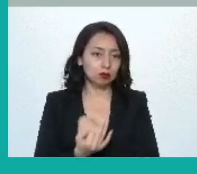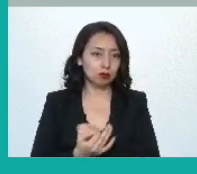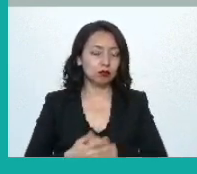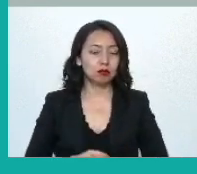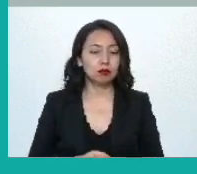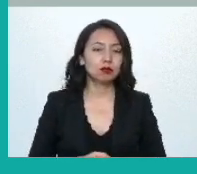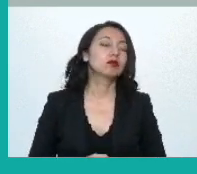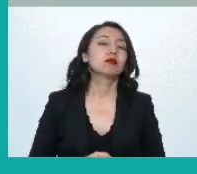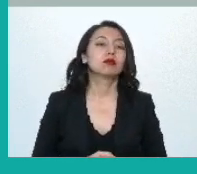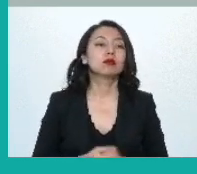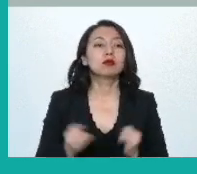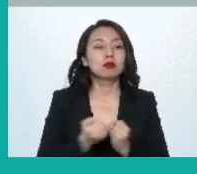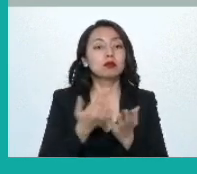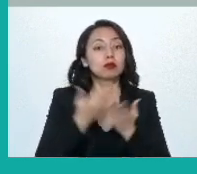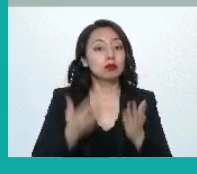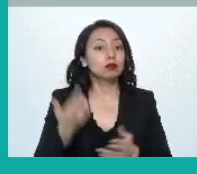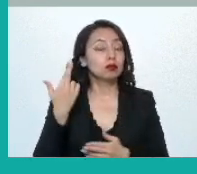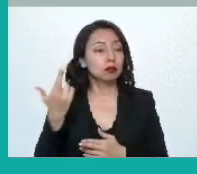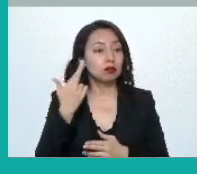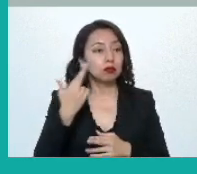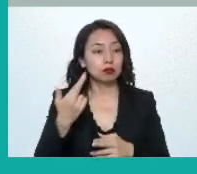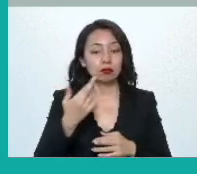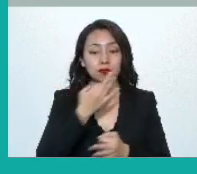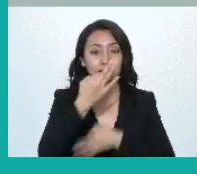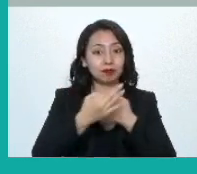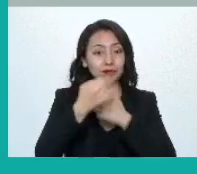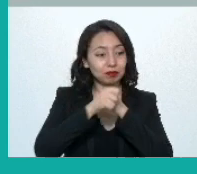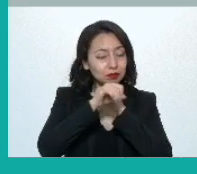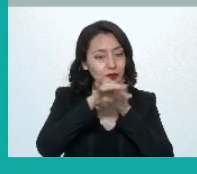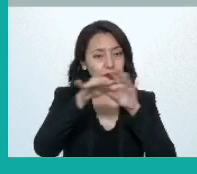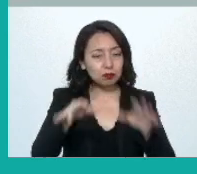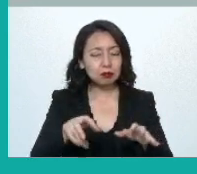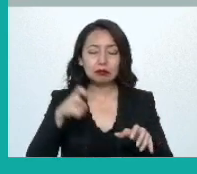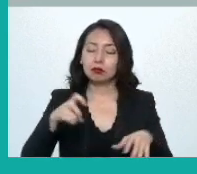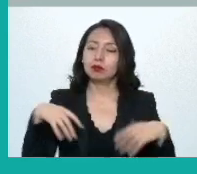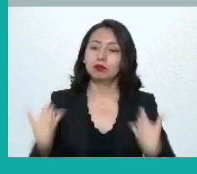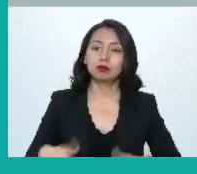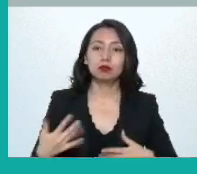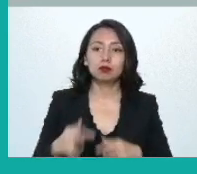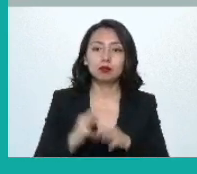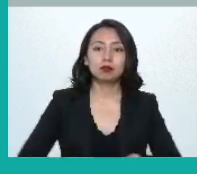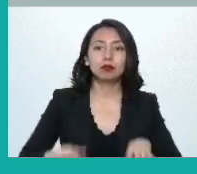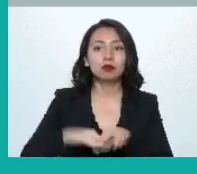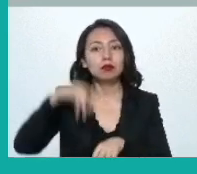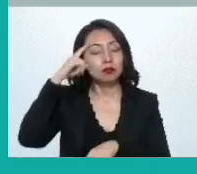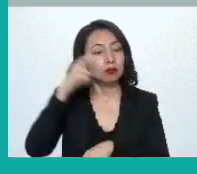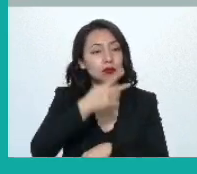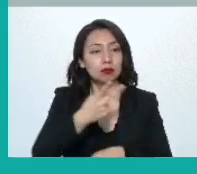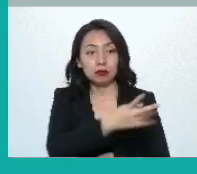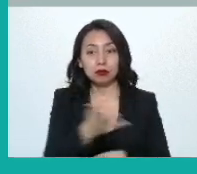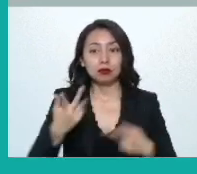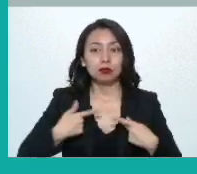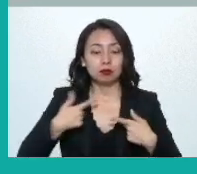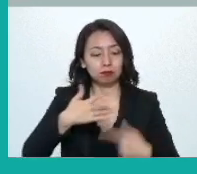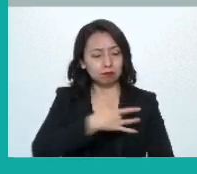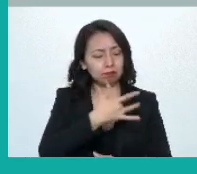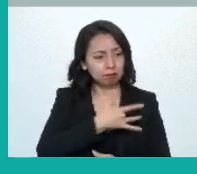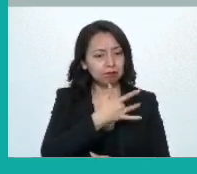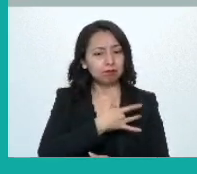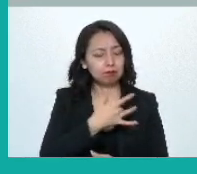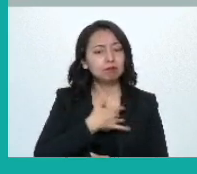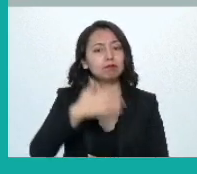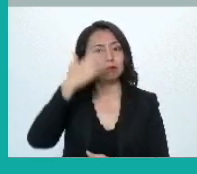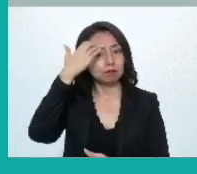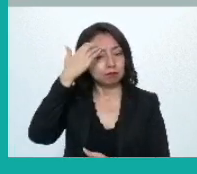la promoción de los spots de radio, y es una oportunidad invaluable para sensibilizar a toda la población